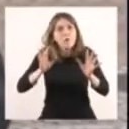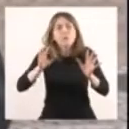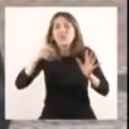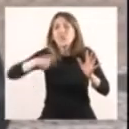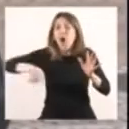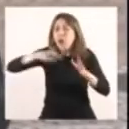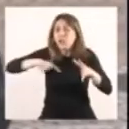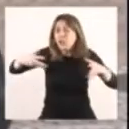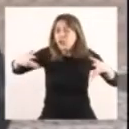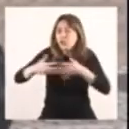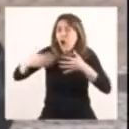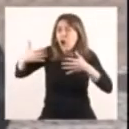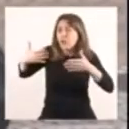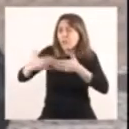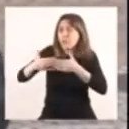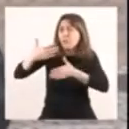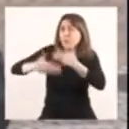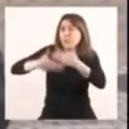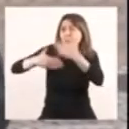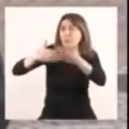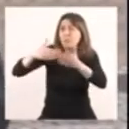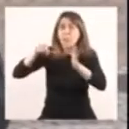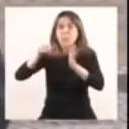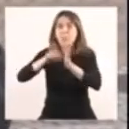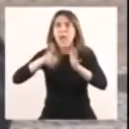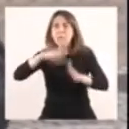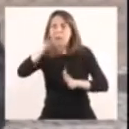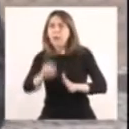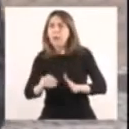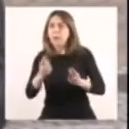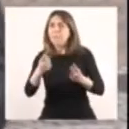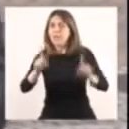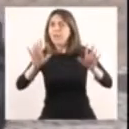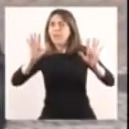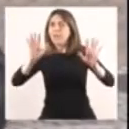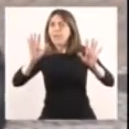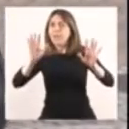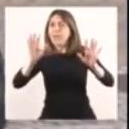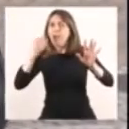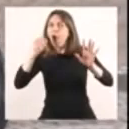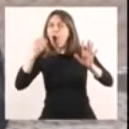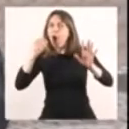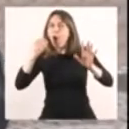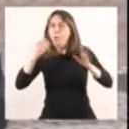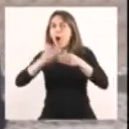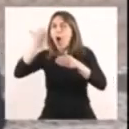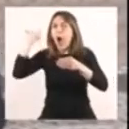distinto. Parte de ese país distinto es pensar en la energía renovable.